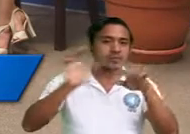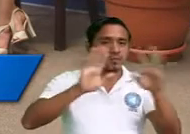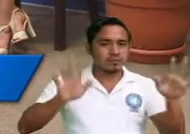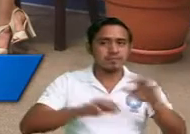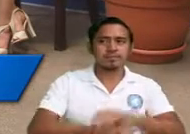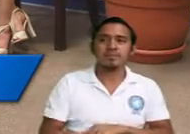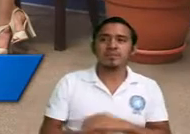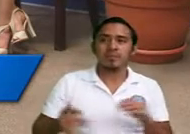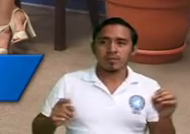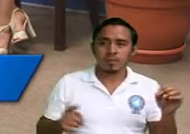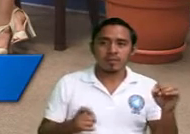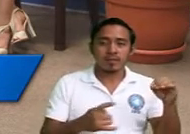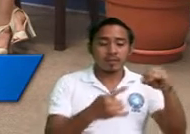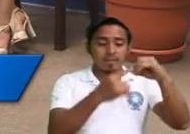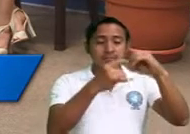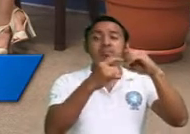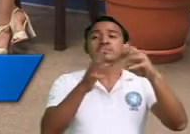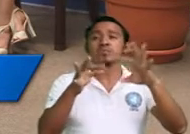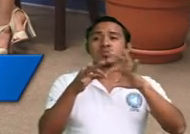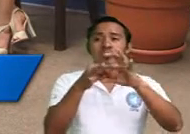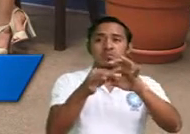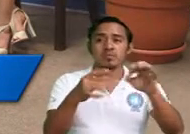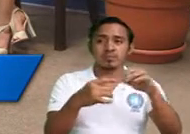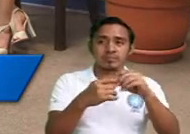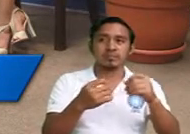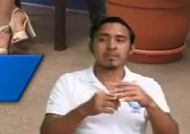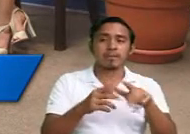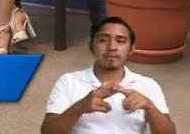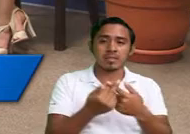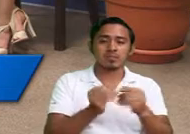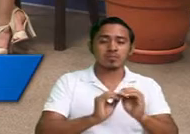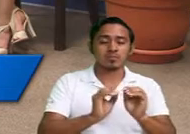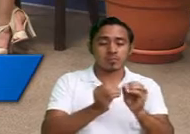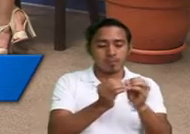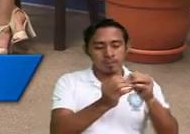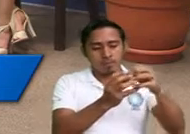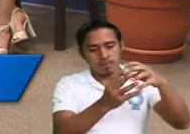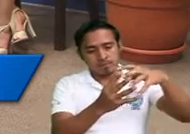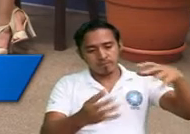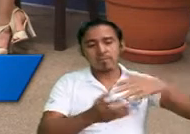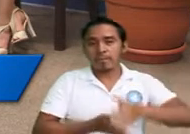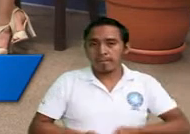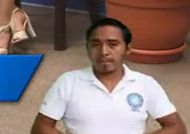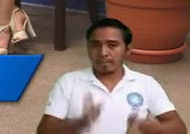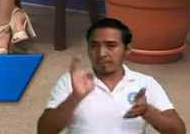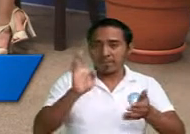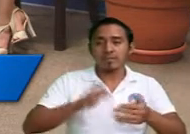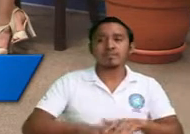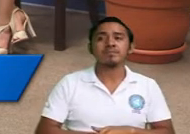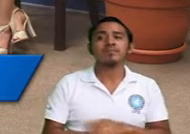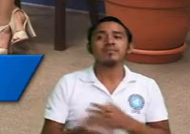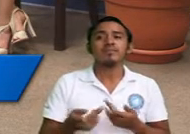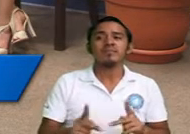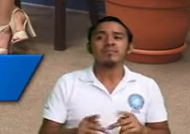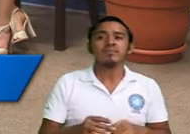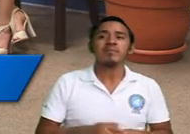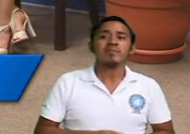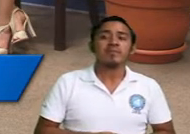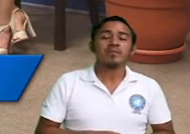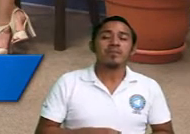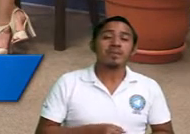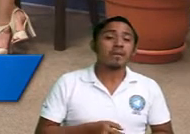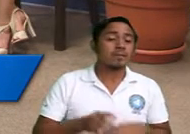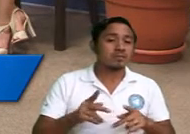un espermatozoide, se fusionan y se hace la formación de un embrión. Bueno. Pero como nosotros tenemos pacientes a edades